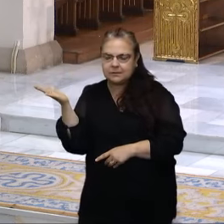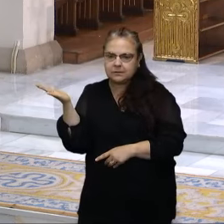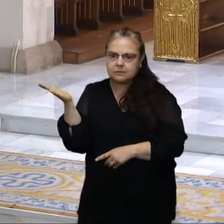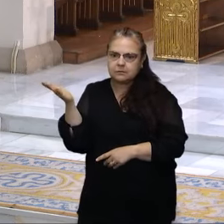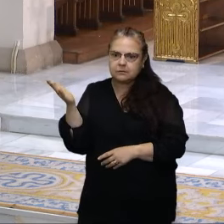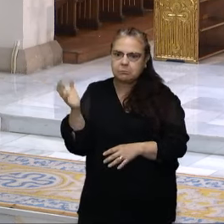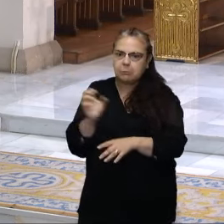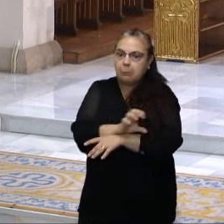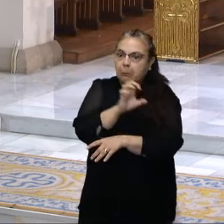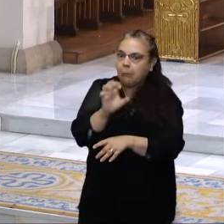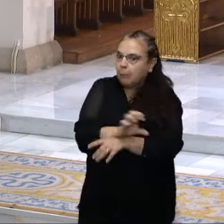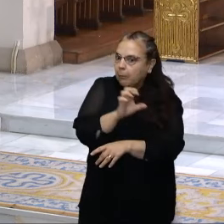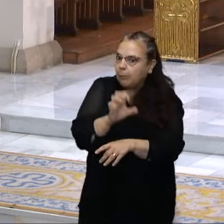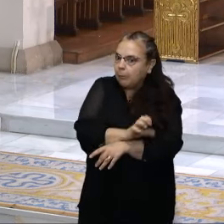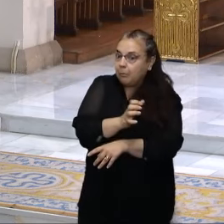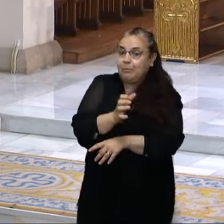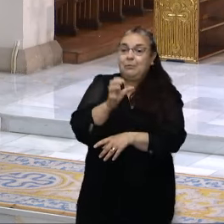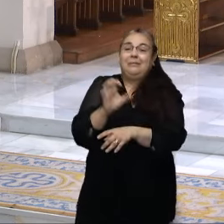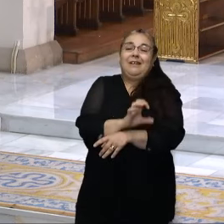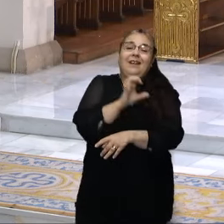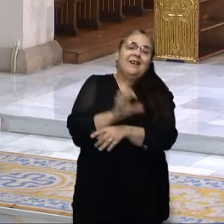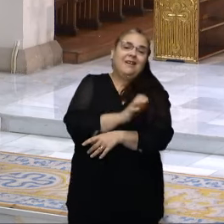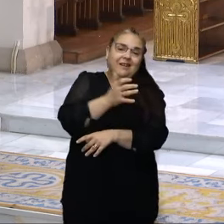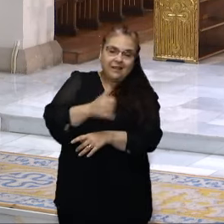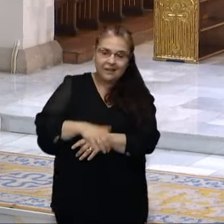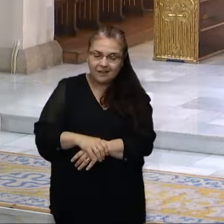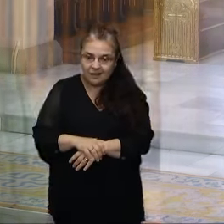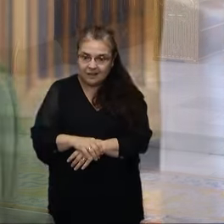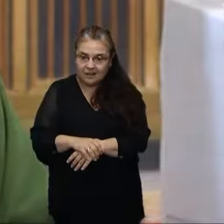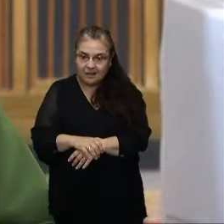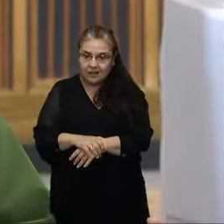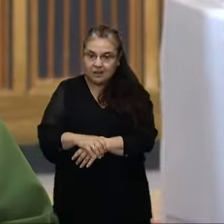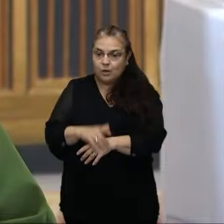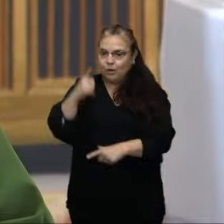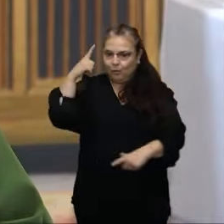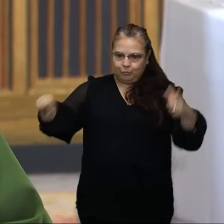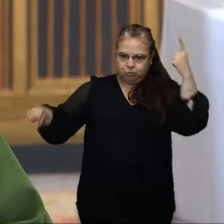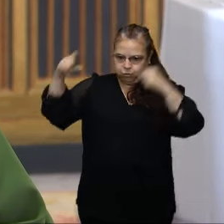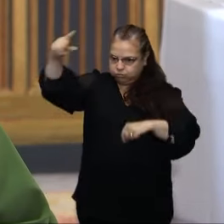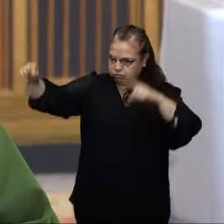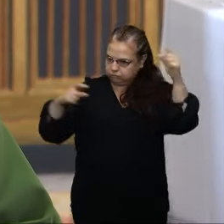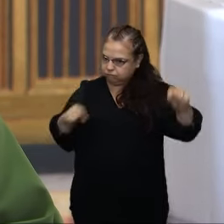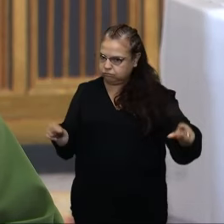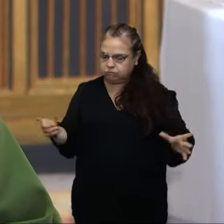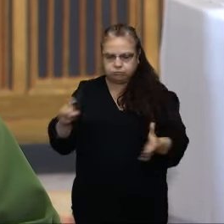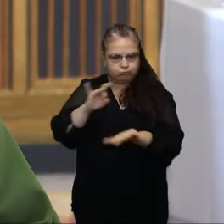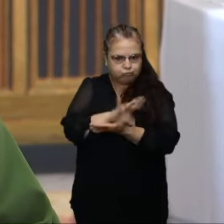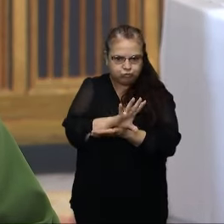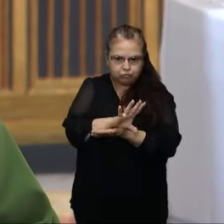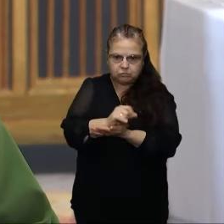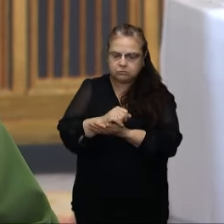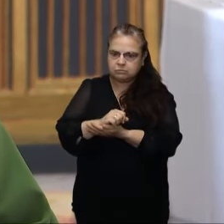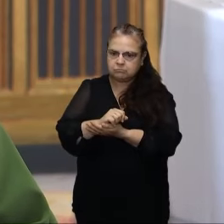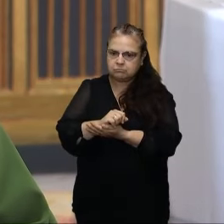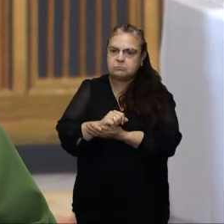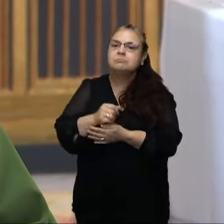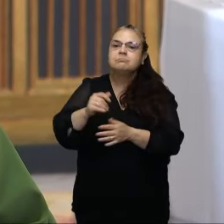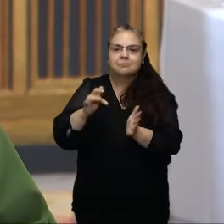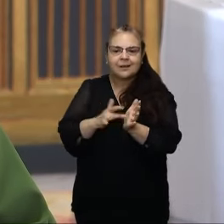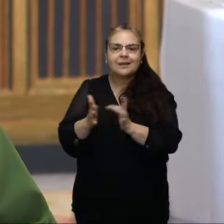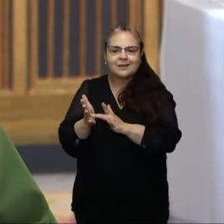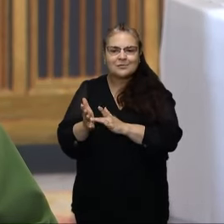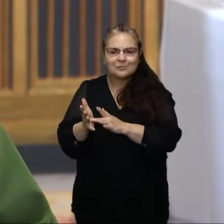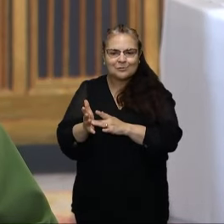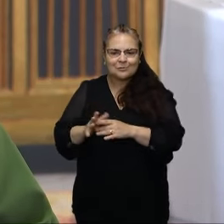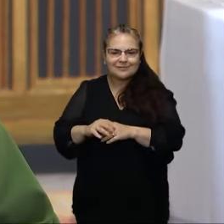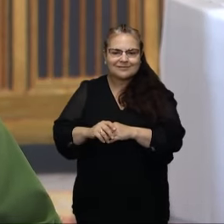Se reían de él. Cuando echaron a la gente, entró él, cogió a la niña de la